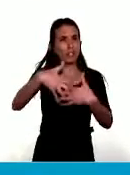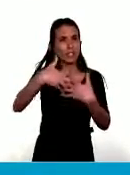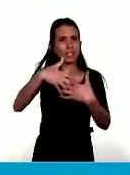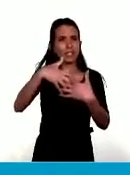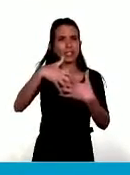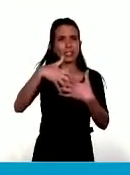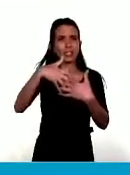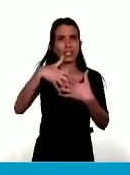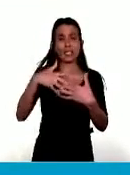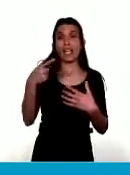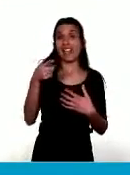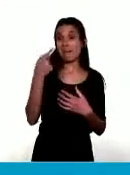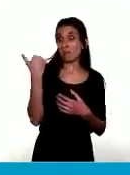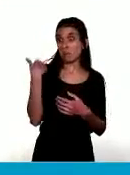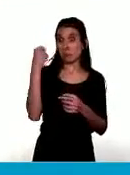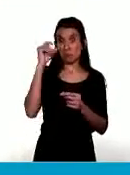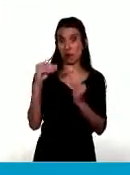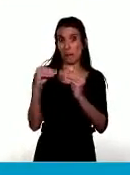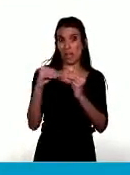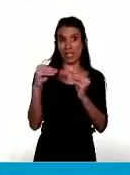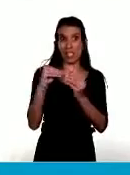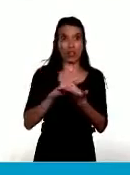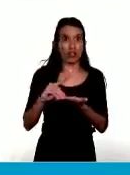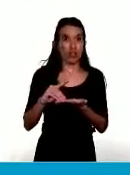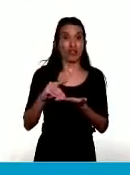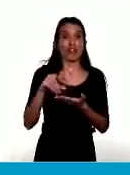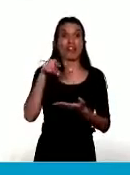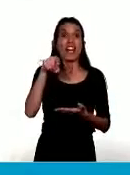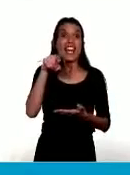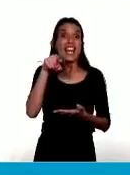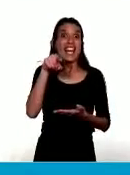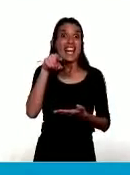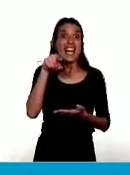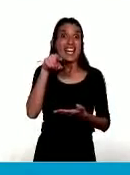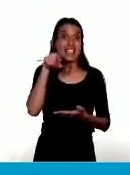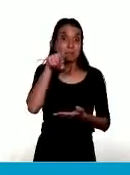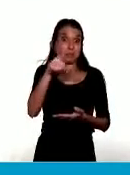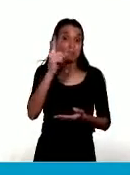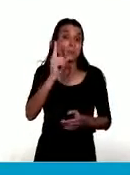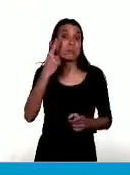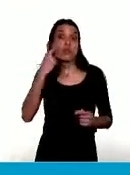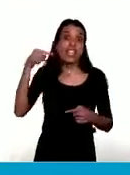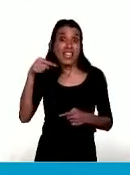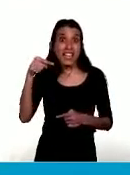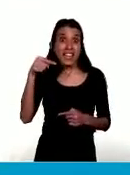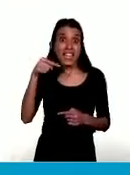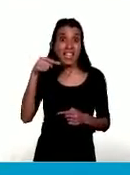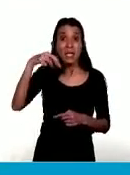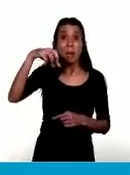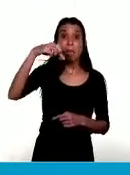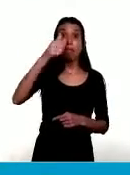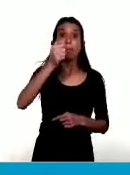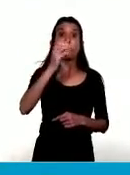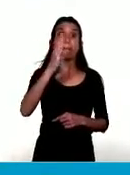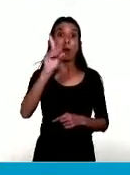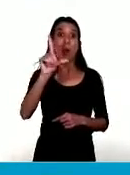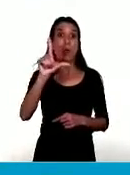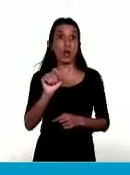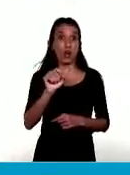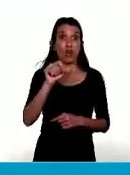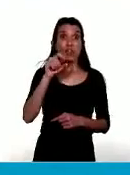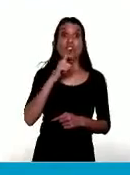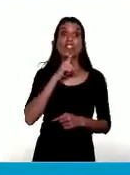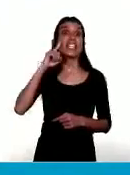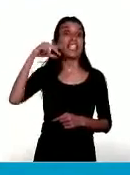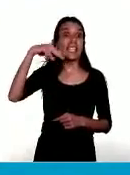diputado Lipovetsky. La tasa de capitalidad la firmó el intendente Pablo Pinto, de Extracción Radical, con quien era en ese